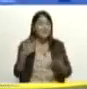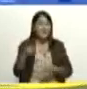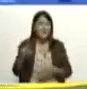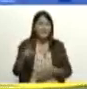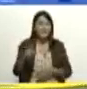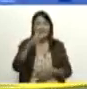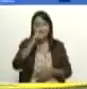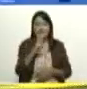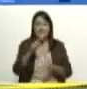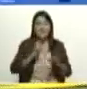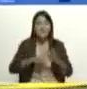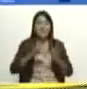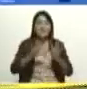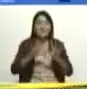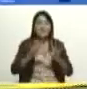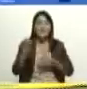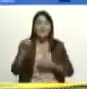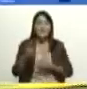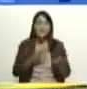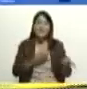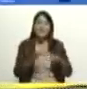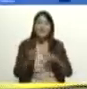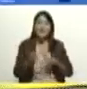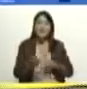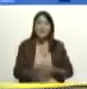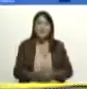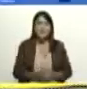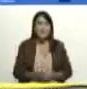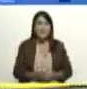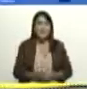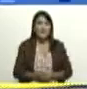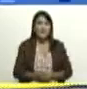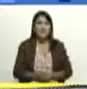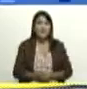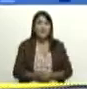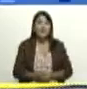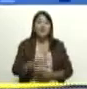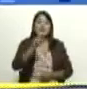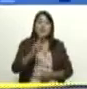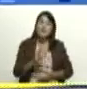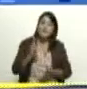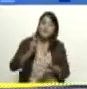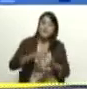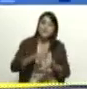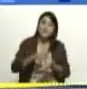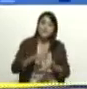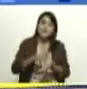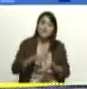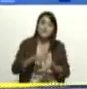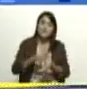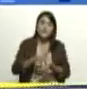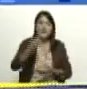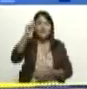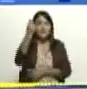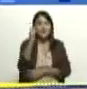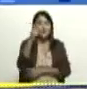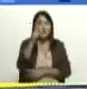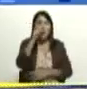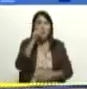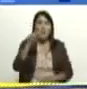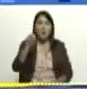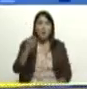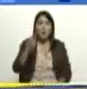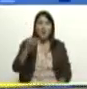Bueno, bienvenido. Igualmente se encuentran presentes el diputado Orlando